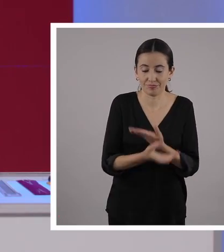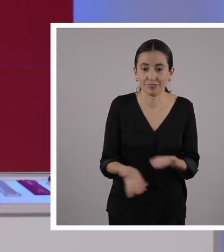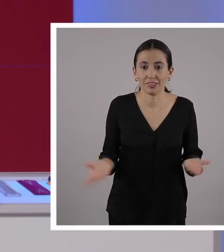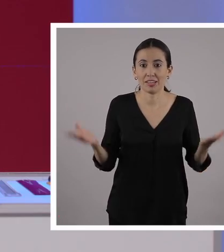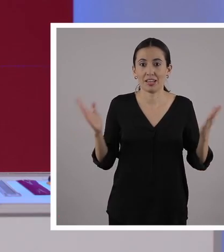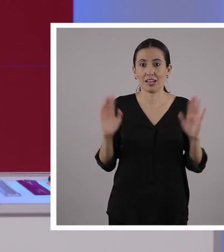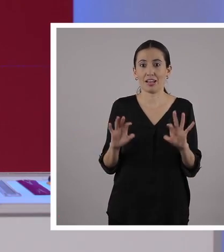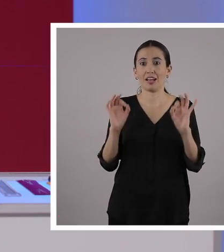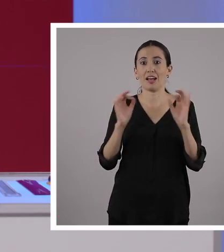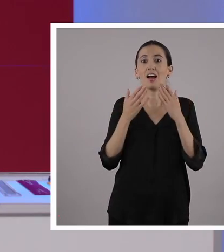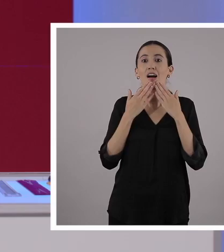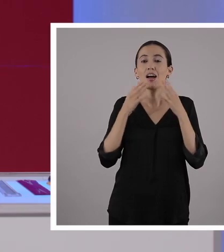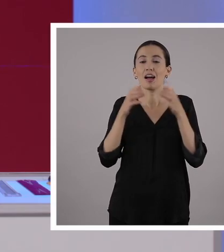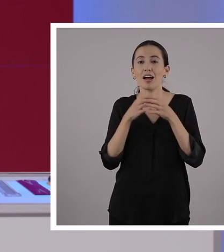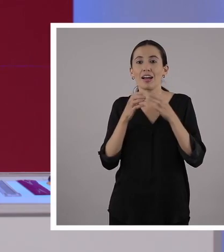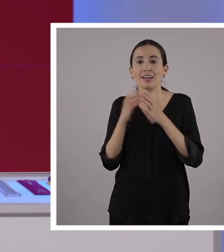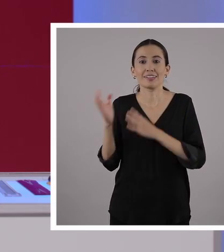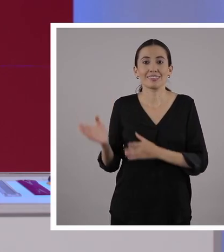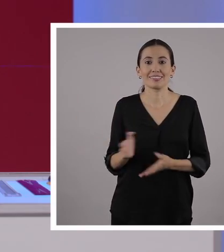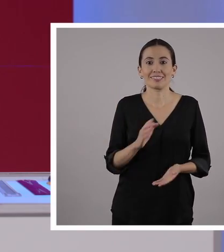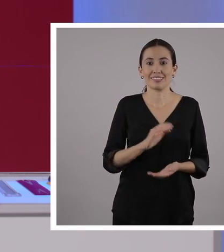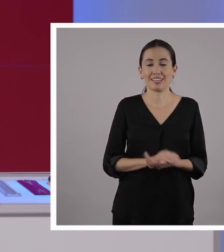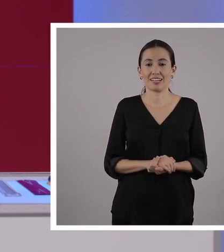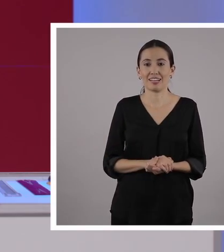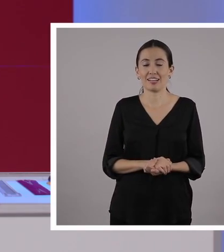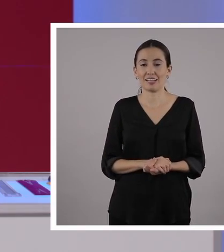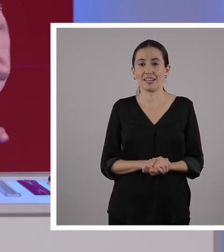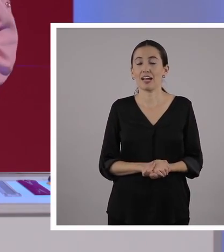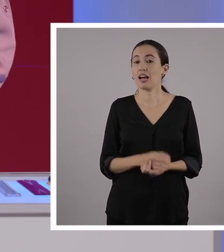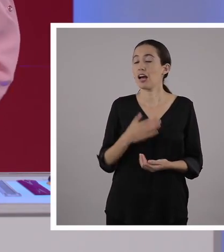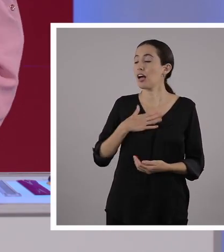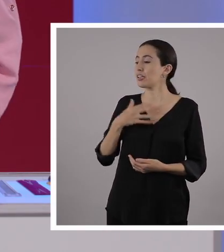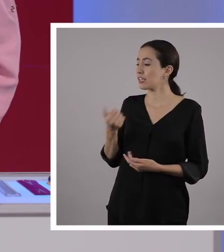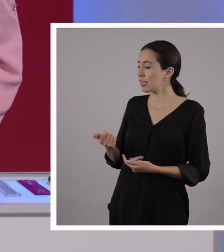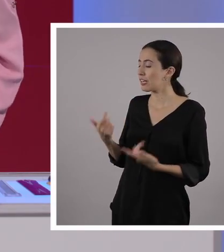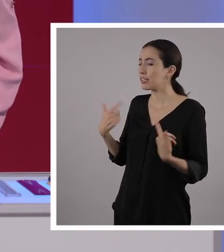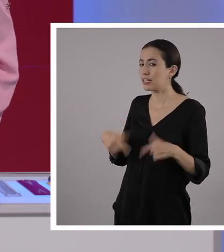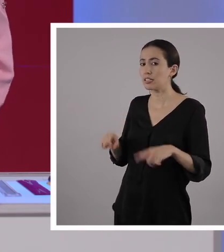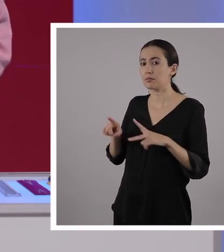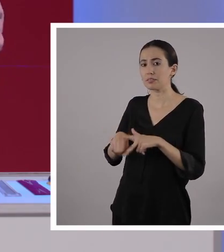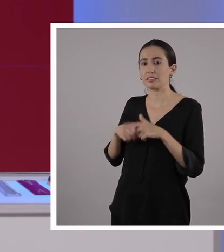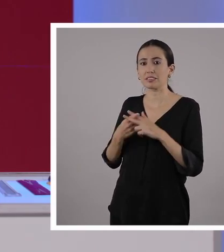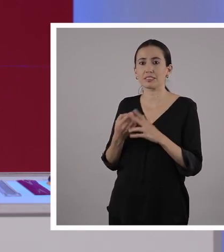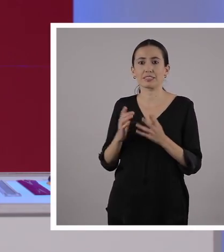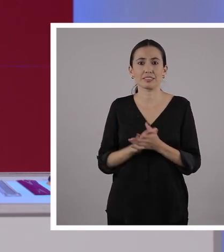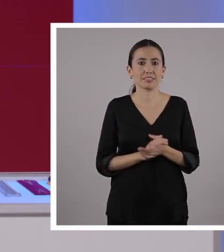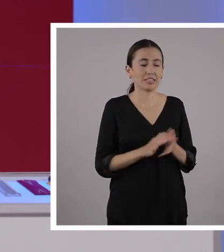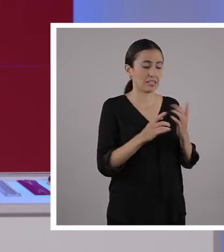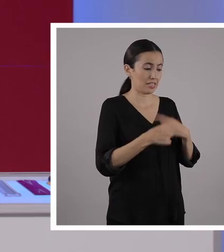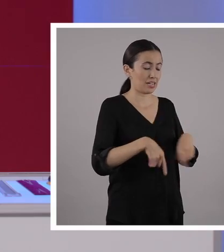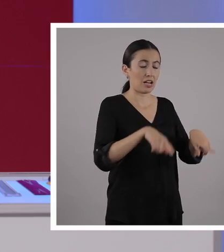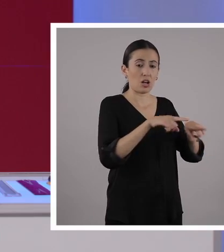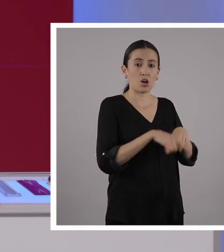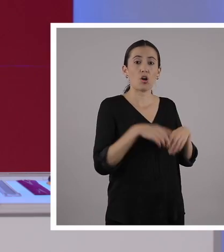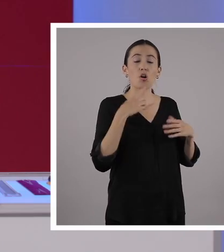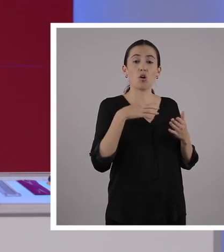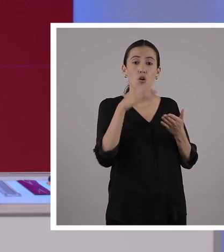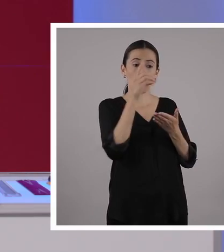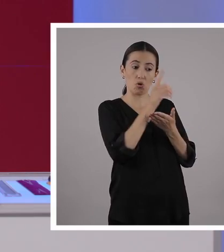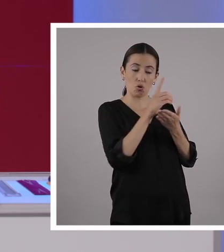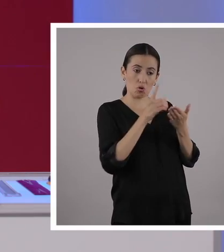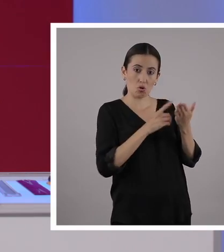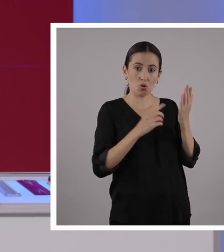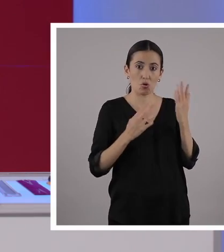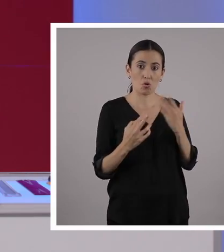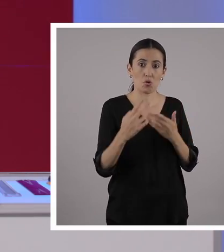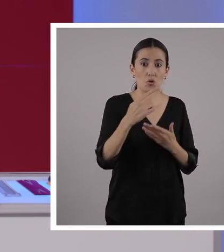Vamos a comenzar con nuestro dado contador de historias. Profe, ¿qué es lo que tenemos que hacer primero? Primero tenemos que graficar